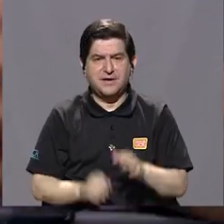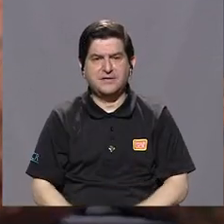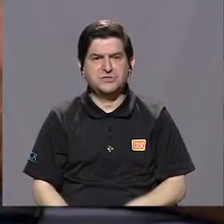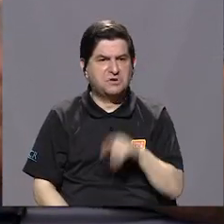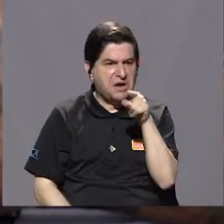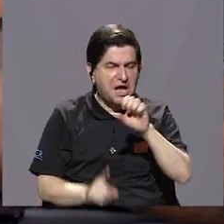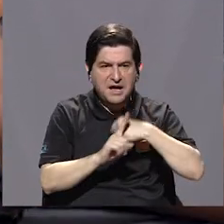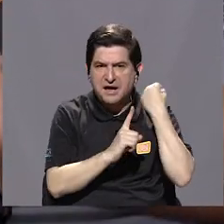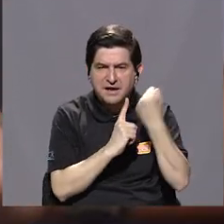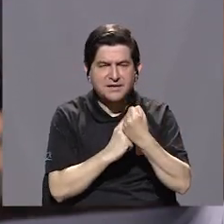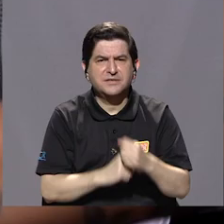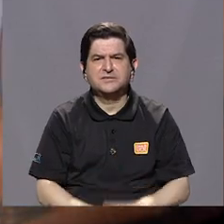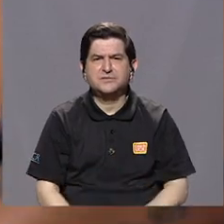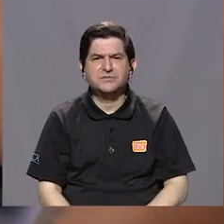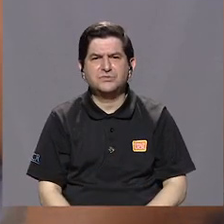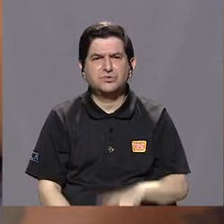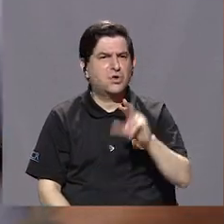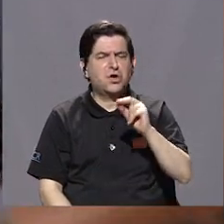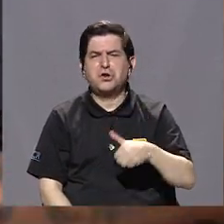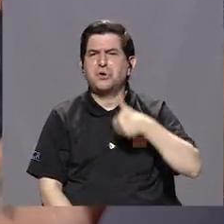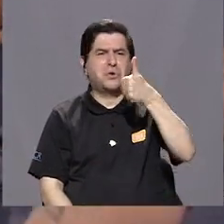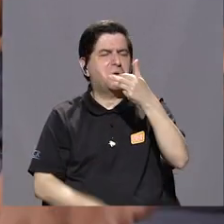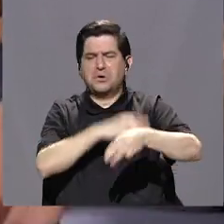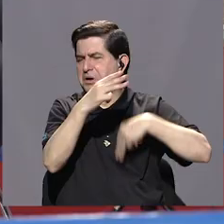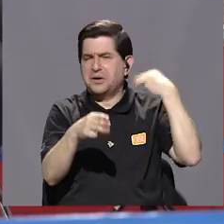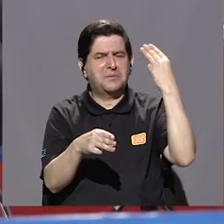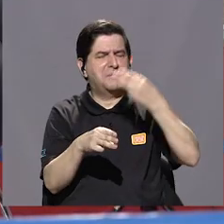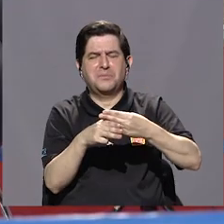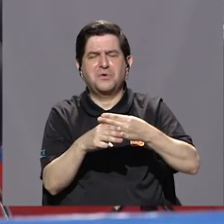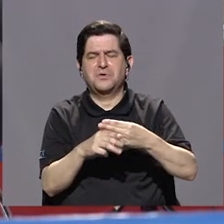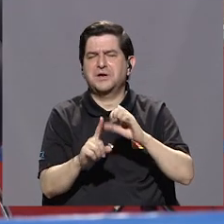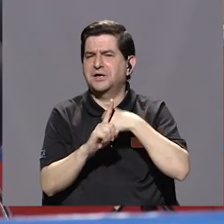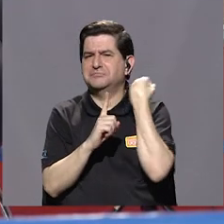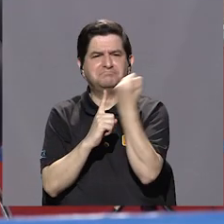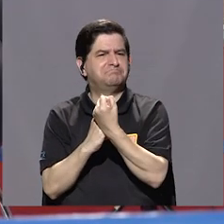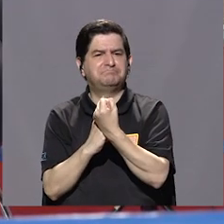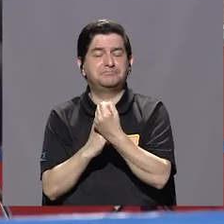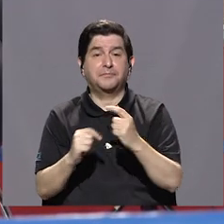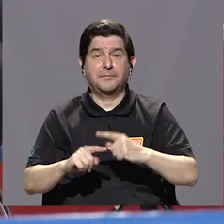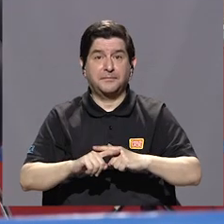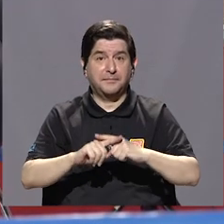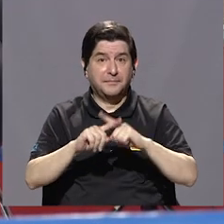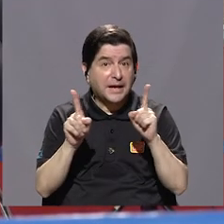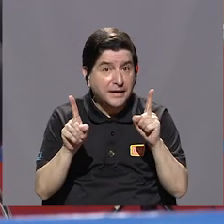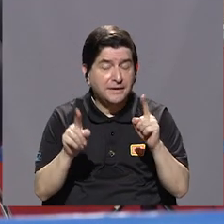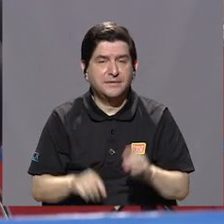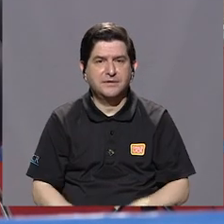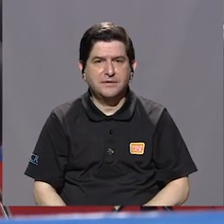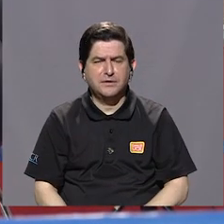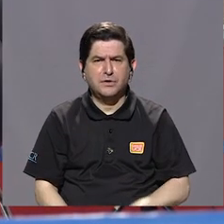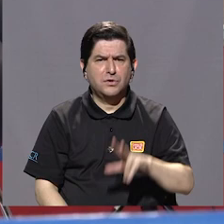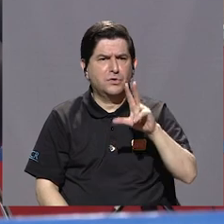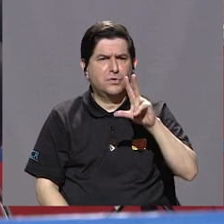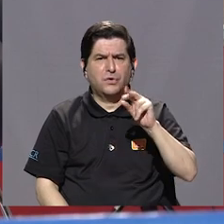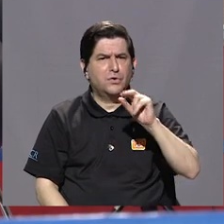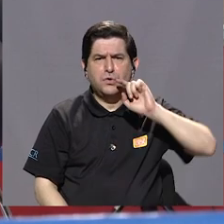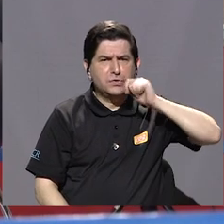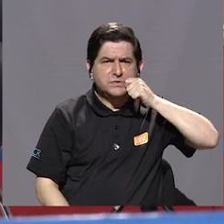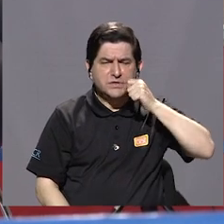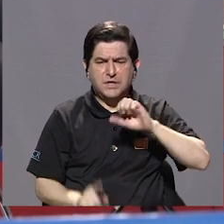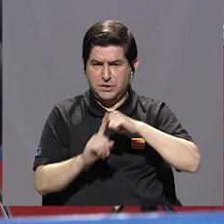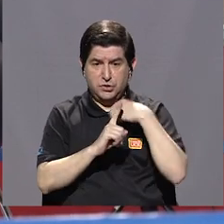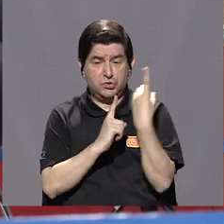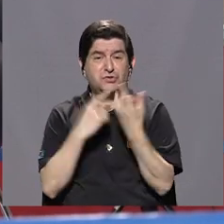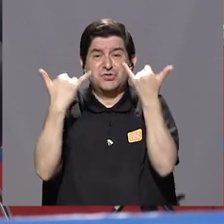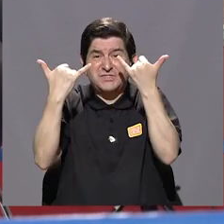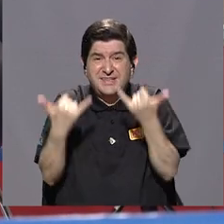con ser campeona mundial. Sin embargo, para nadie es un secreto que la sociedad de